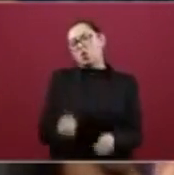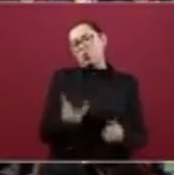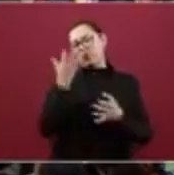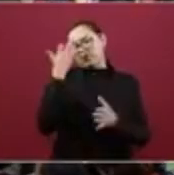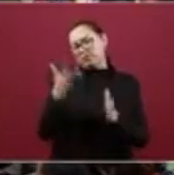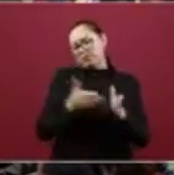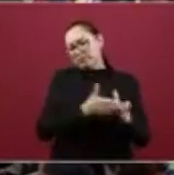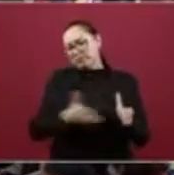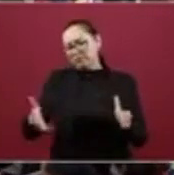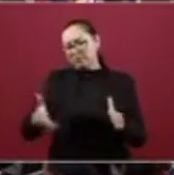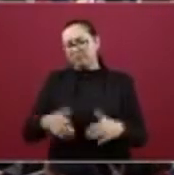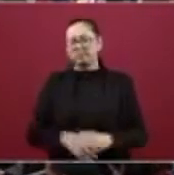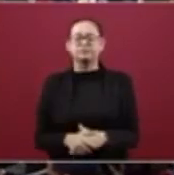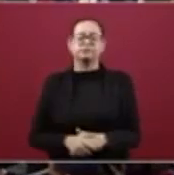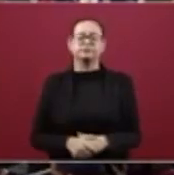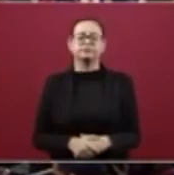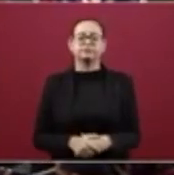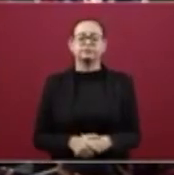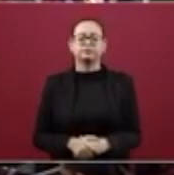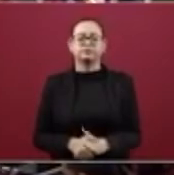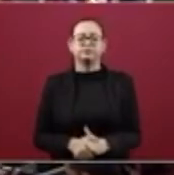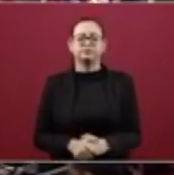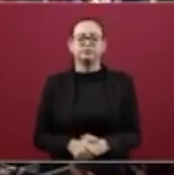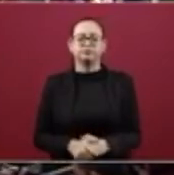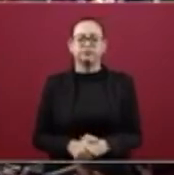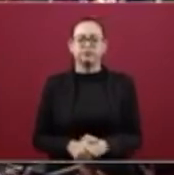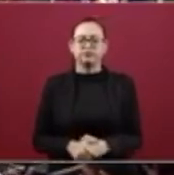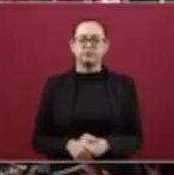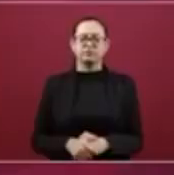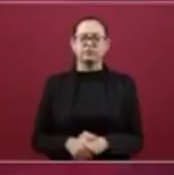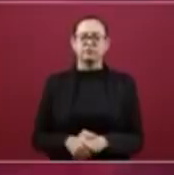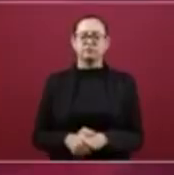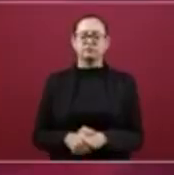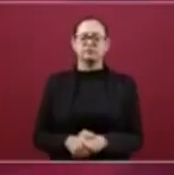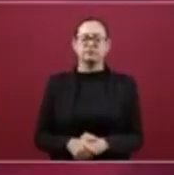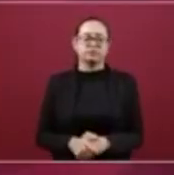gracias. Es urgente atender todo el